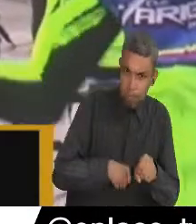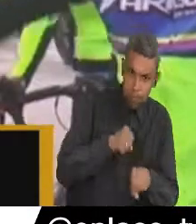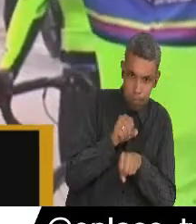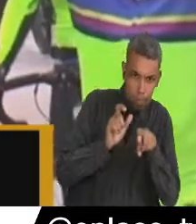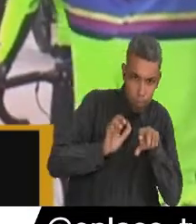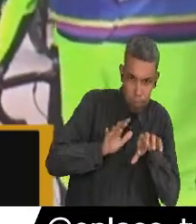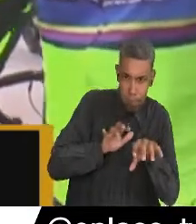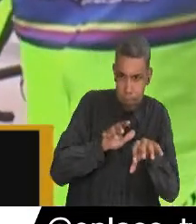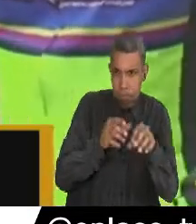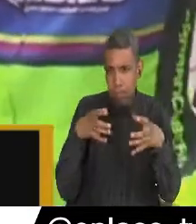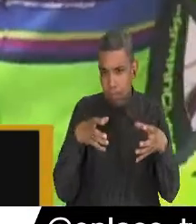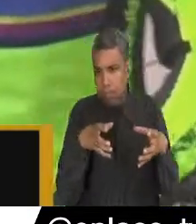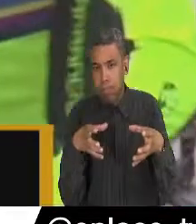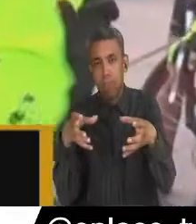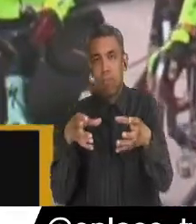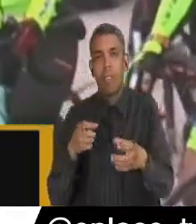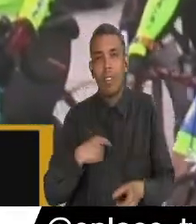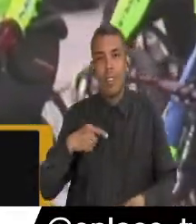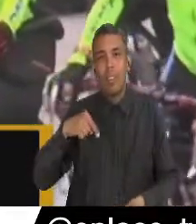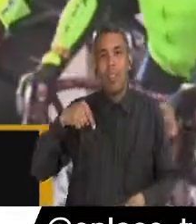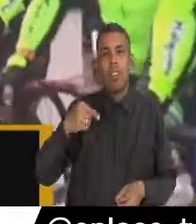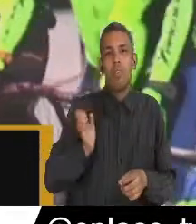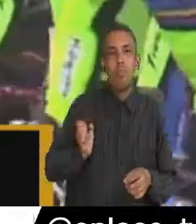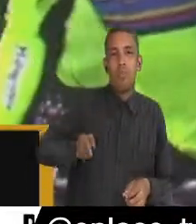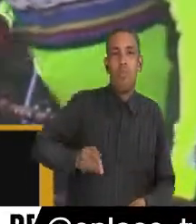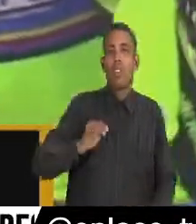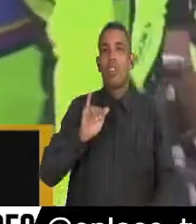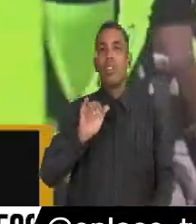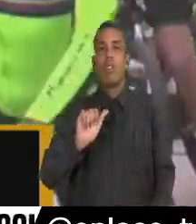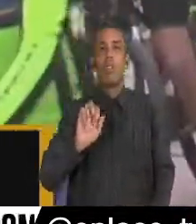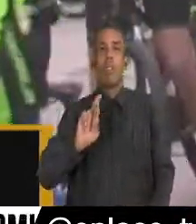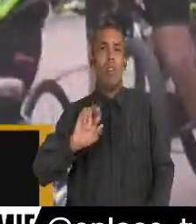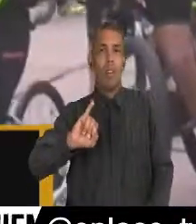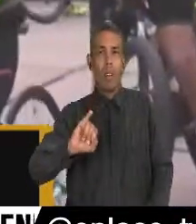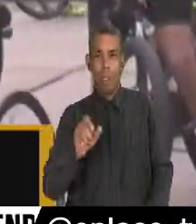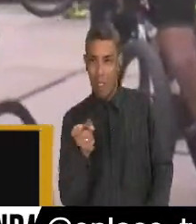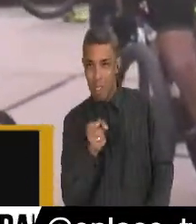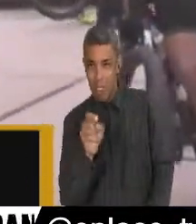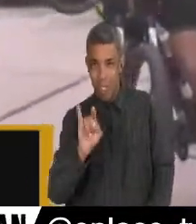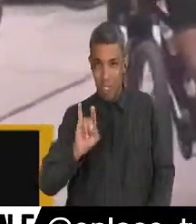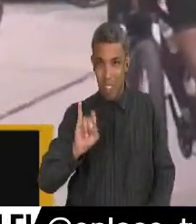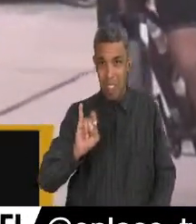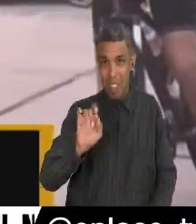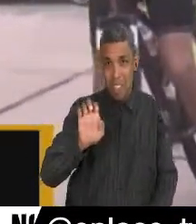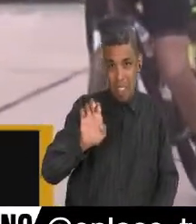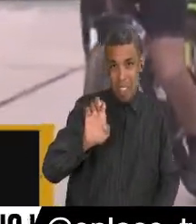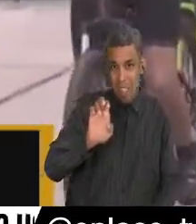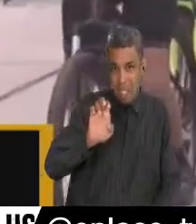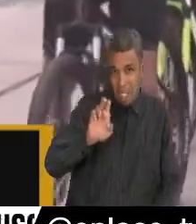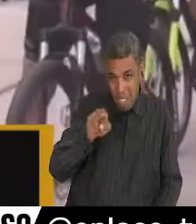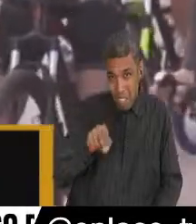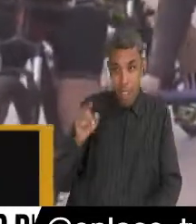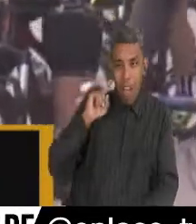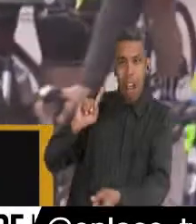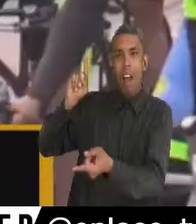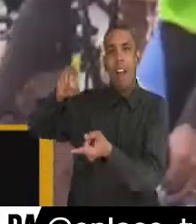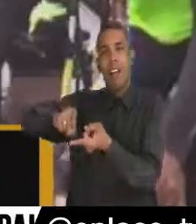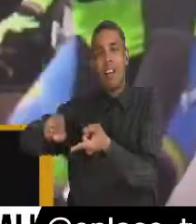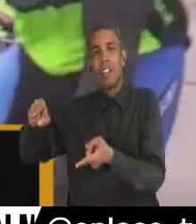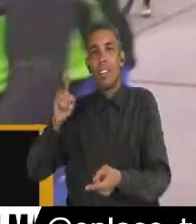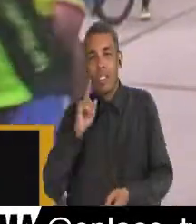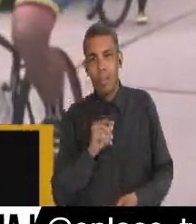De las instalaciones de Enlace Televisión en el barrio Recreo partió la travesía del Club de Ciclismo Yariguíes hacia Tolú, en el departamento de Sucre. 28 pedalistas,